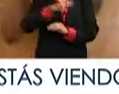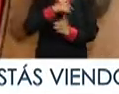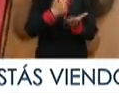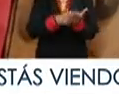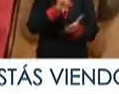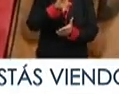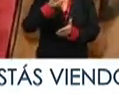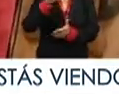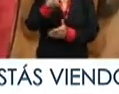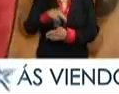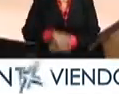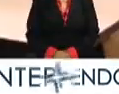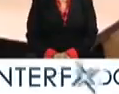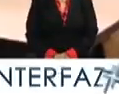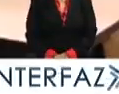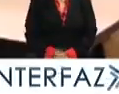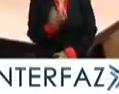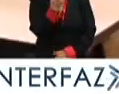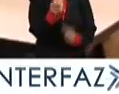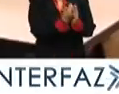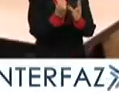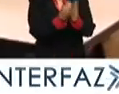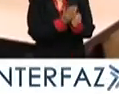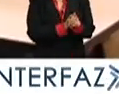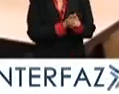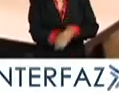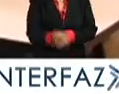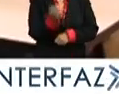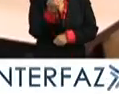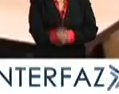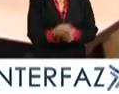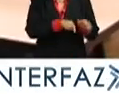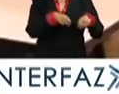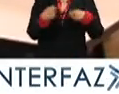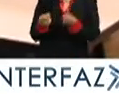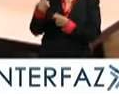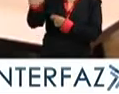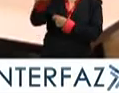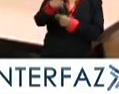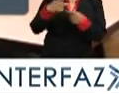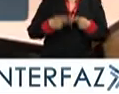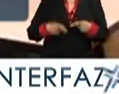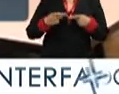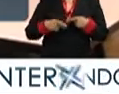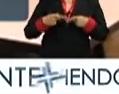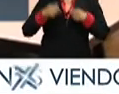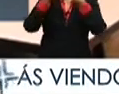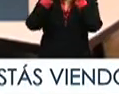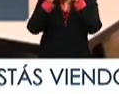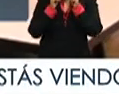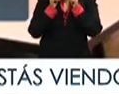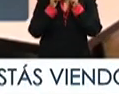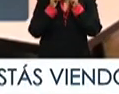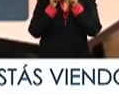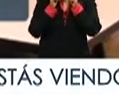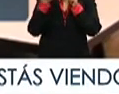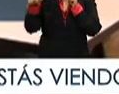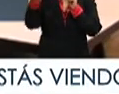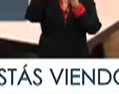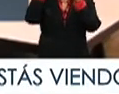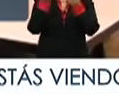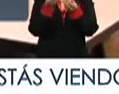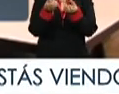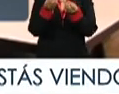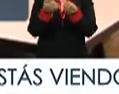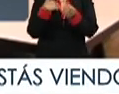la Secretaría de Educación. Este curso consiste en brindarle al alumno ciego los